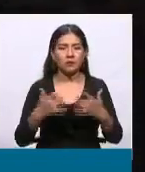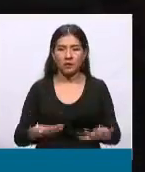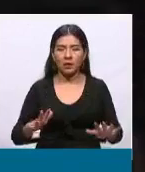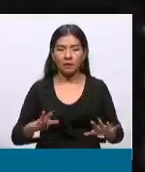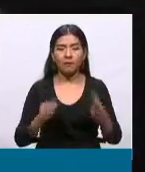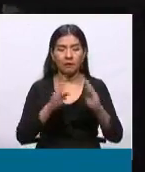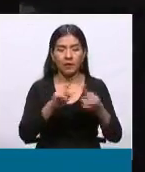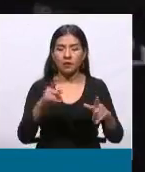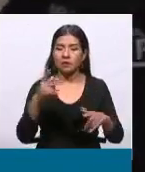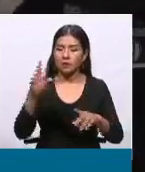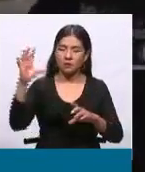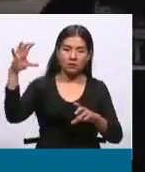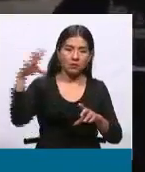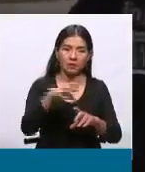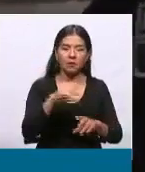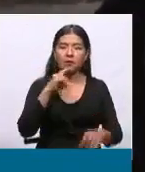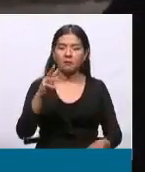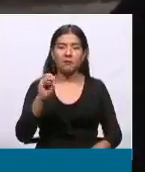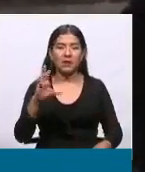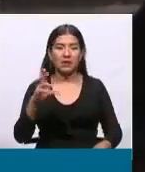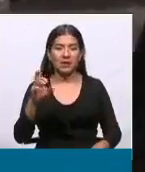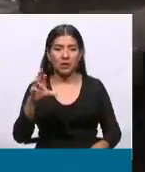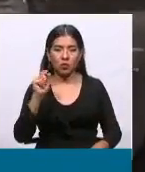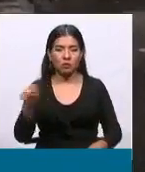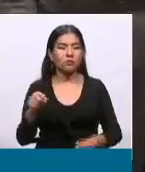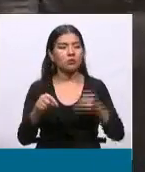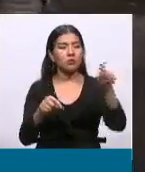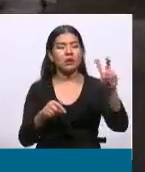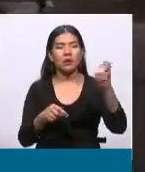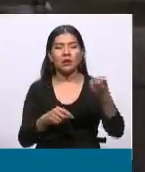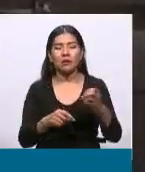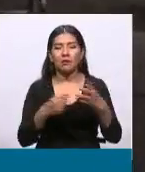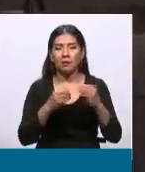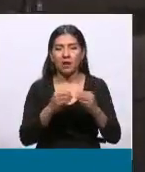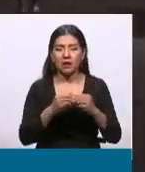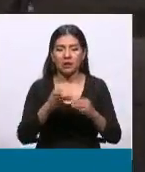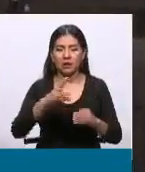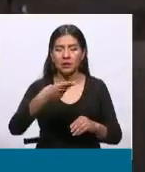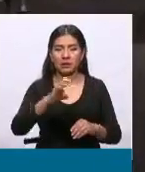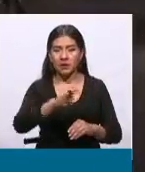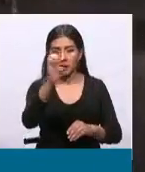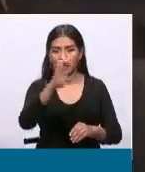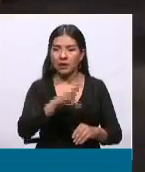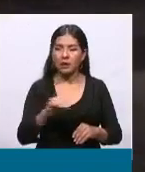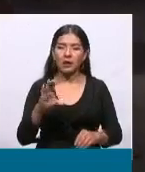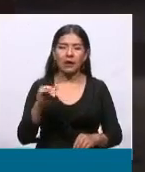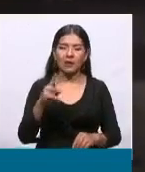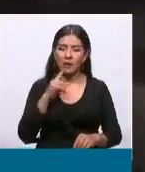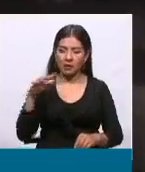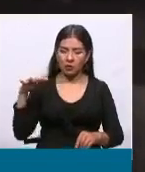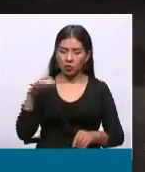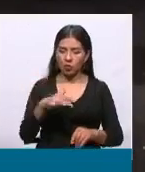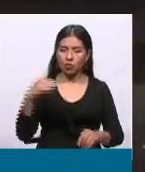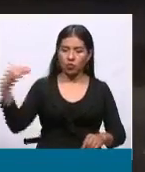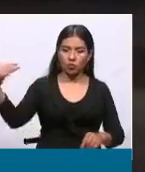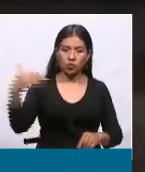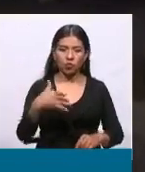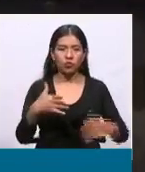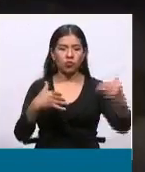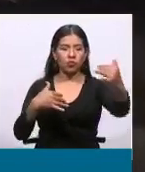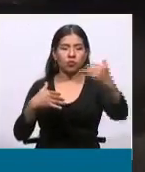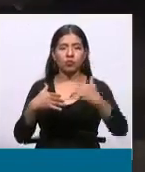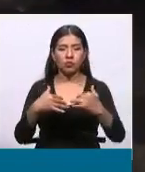lo que es la avenida Los Mecheros, por otro lado, la avenida lo que es Che Guevara y la avenida Campana, que están ahí, una de